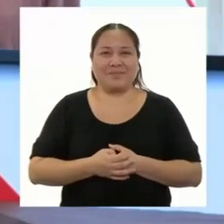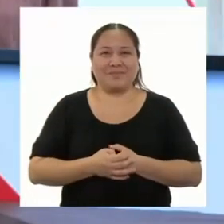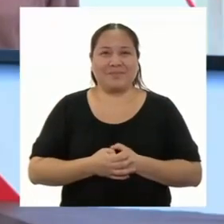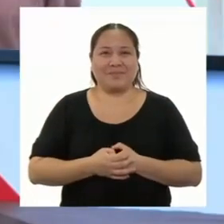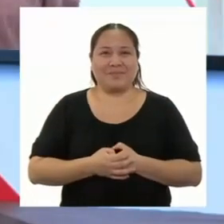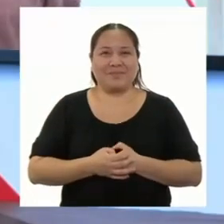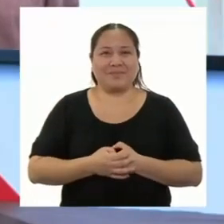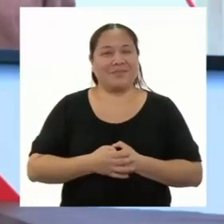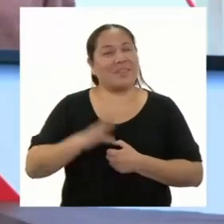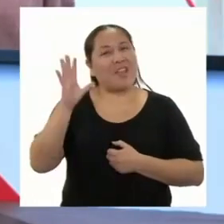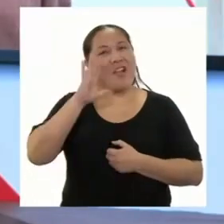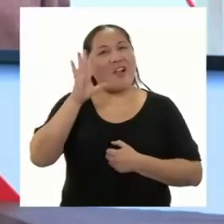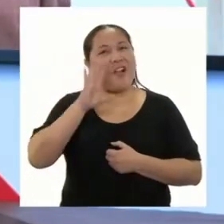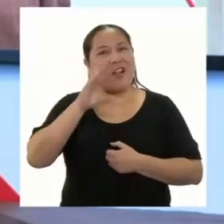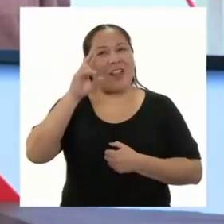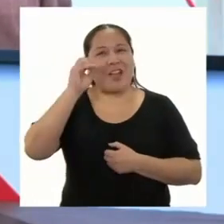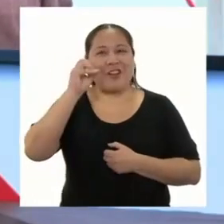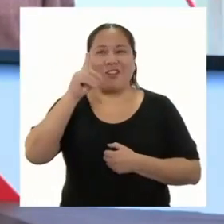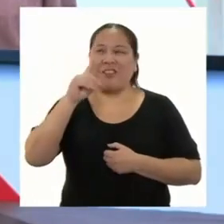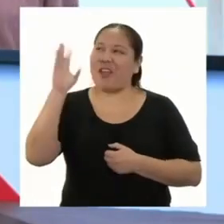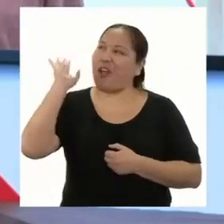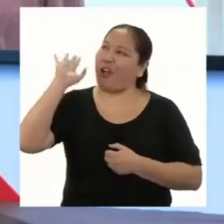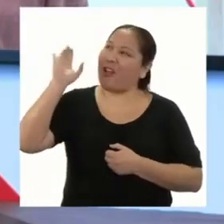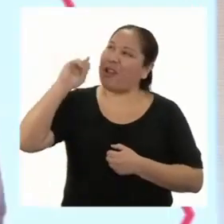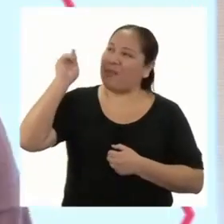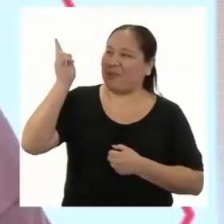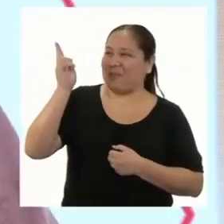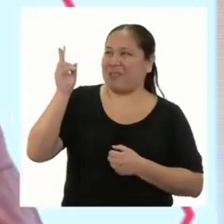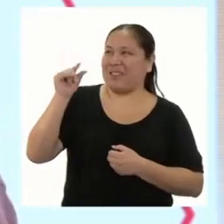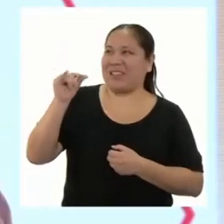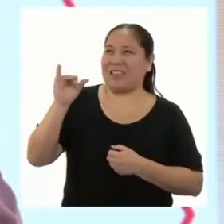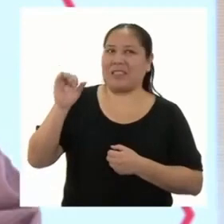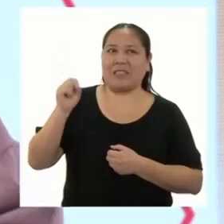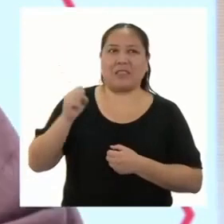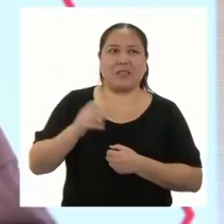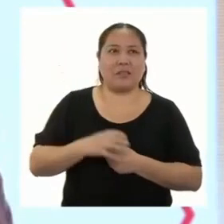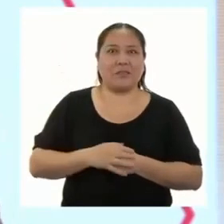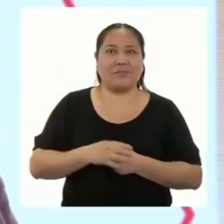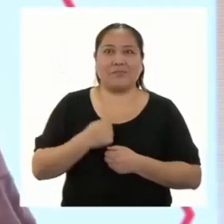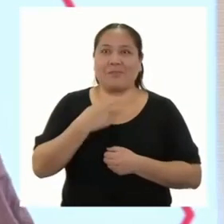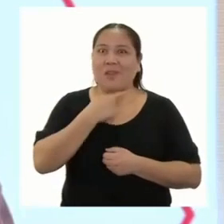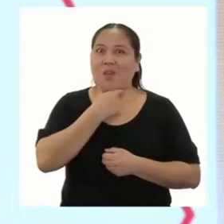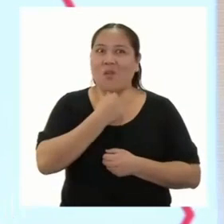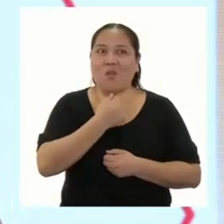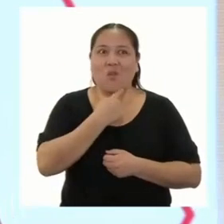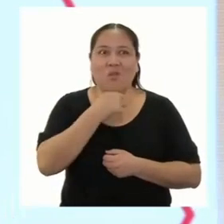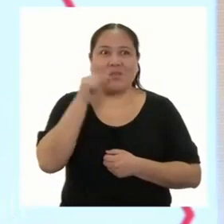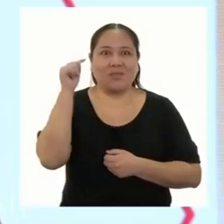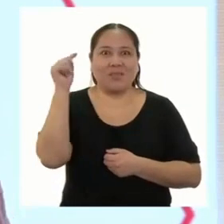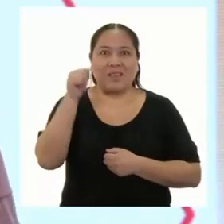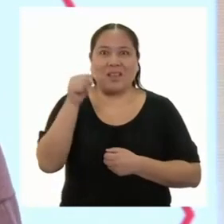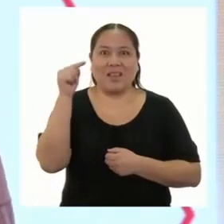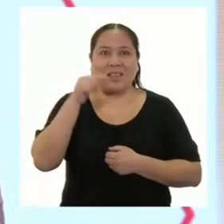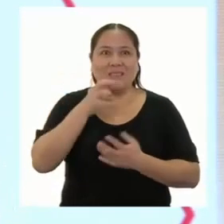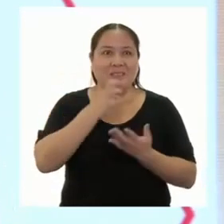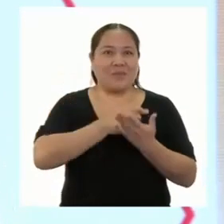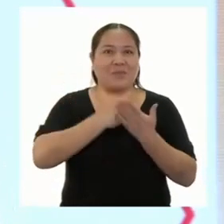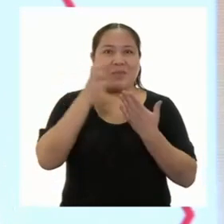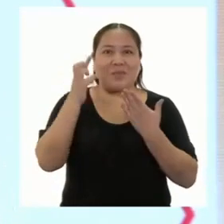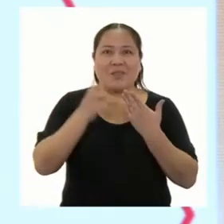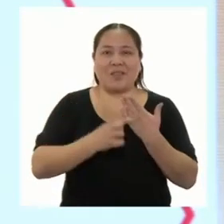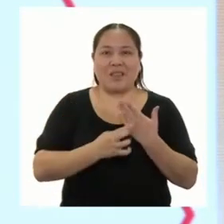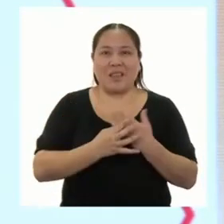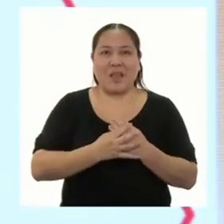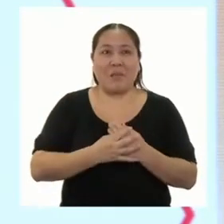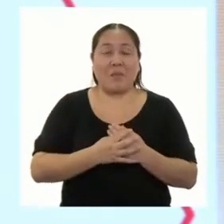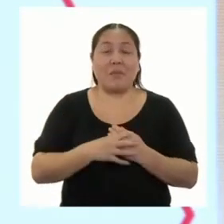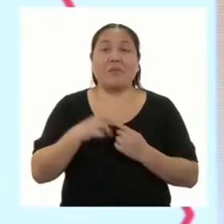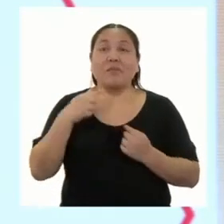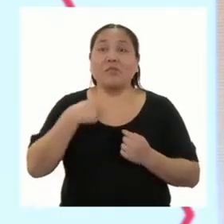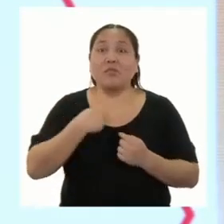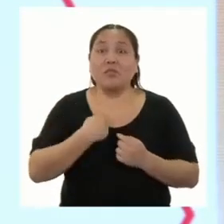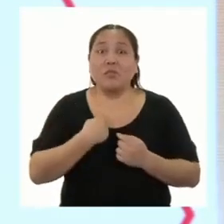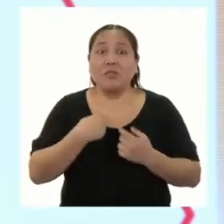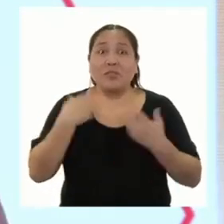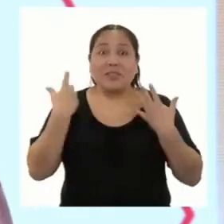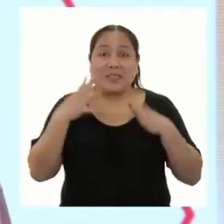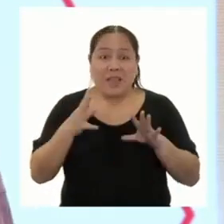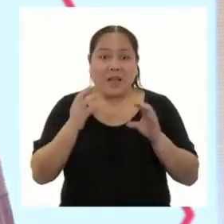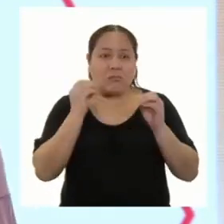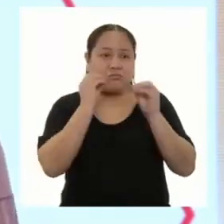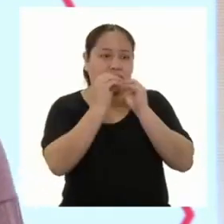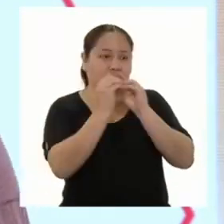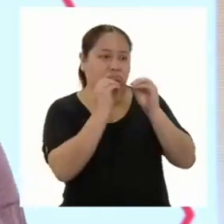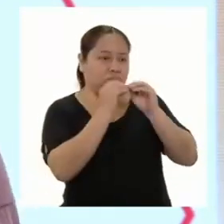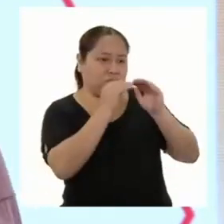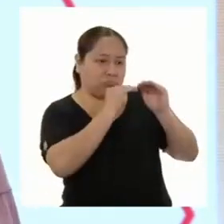Hola Rodrigo, hola profesora Gisela. Hola Yanira. Me parece genial que estén haciendo este programa porque justo estoy